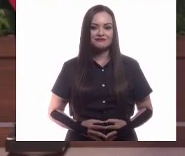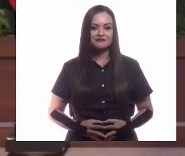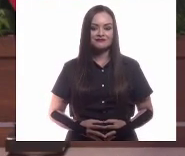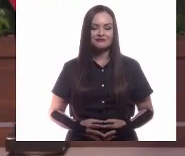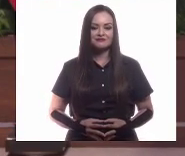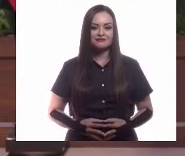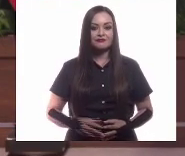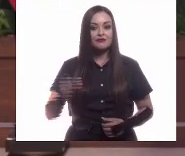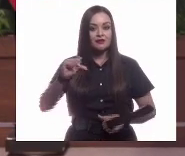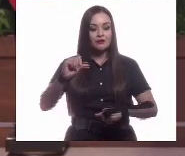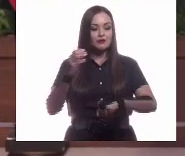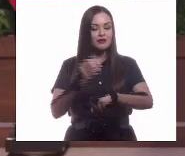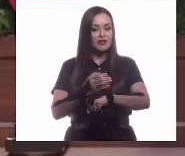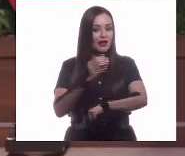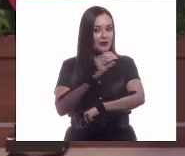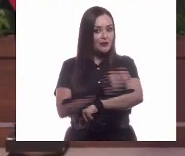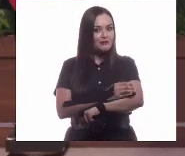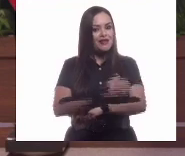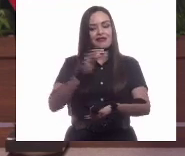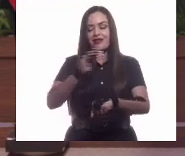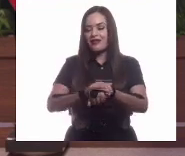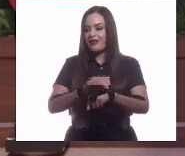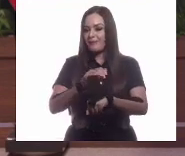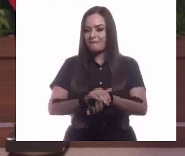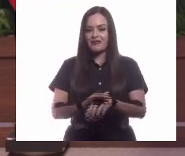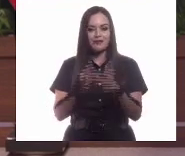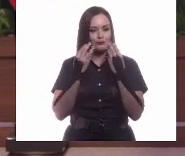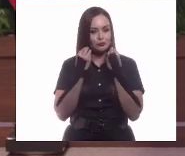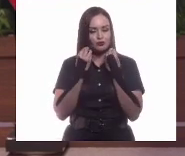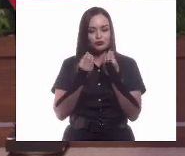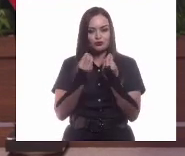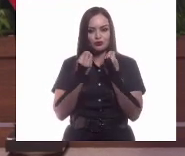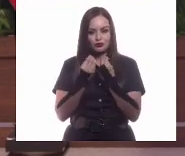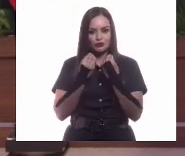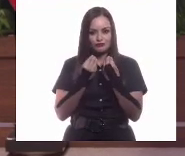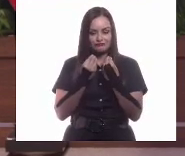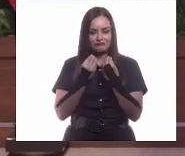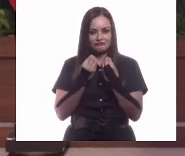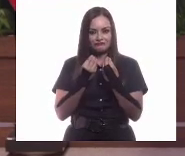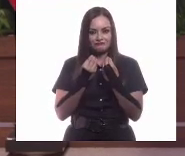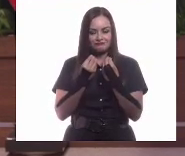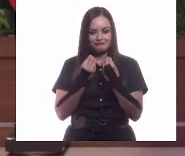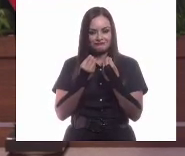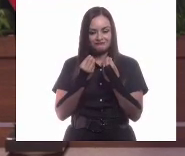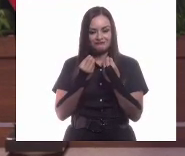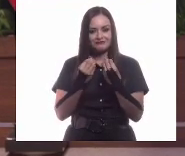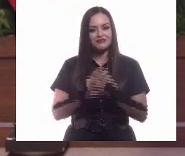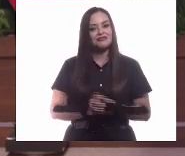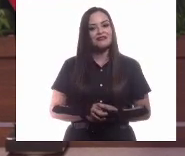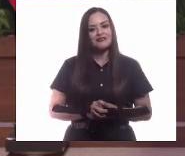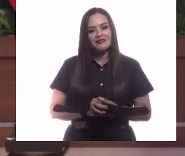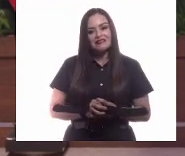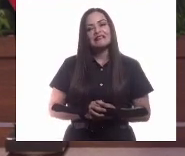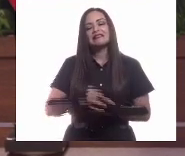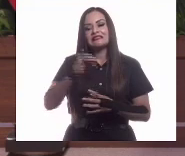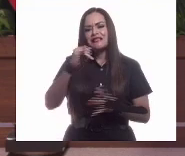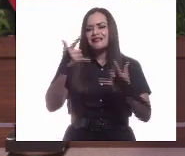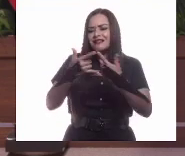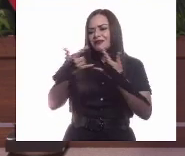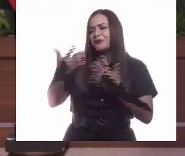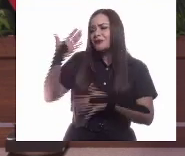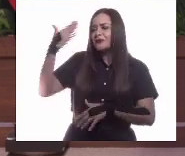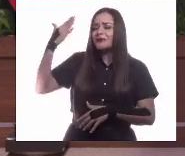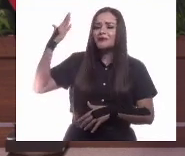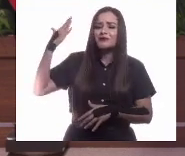Me acompaña otro gran amigo con quien también pues me ha tocado recorrer algunas jornadas,